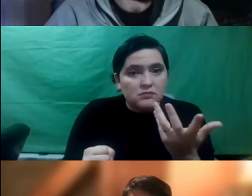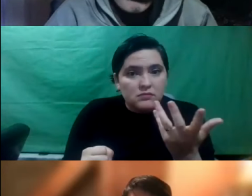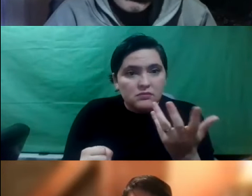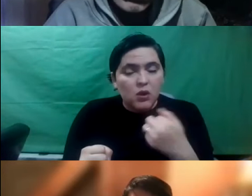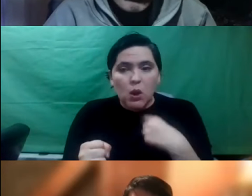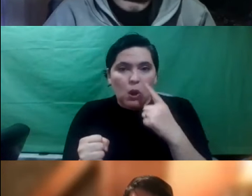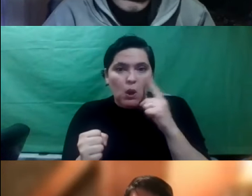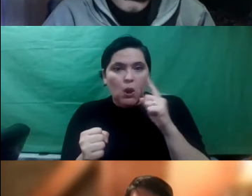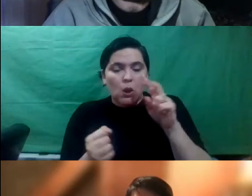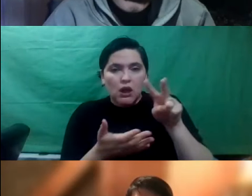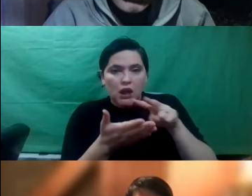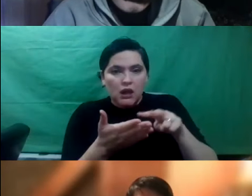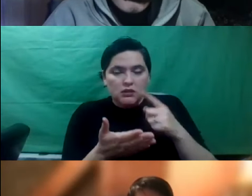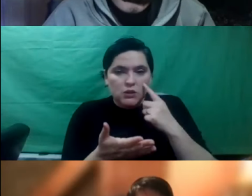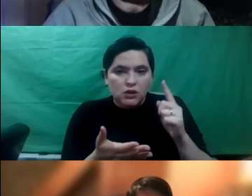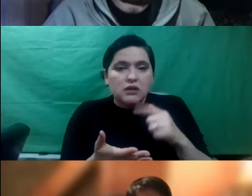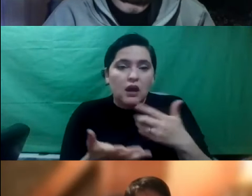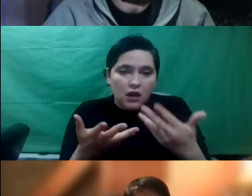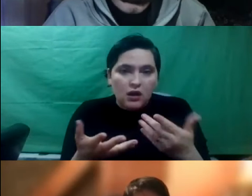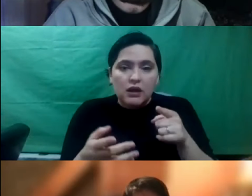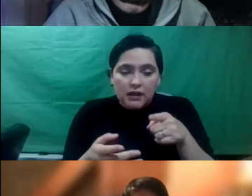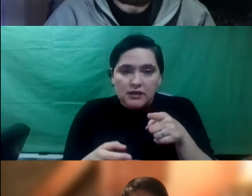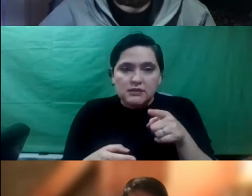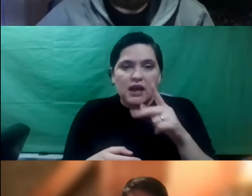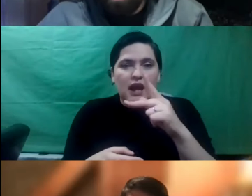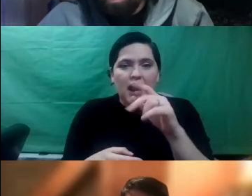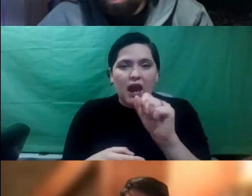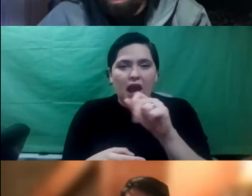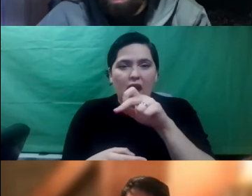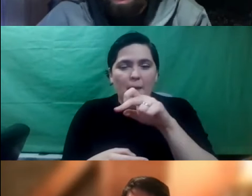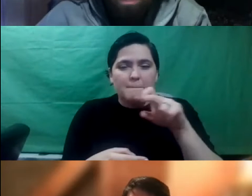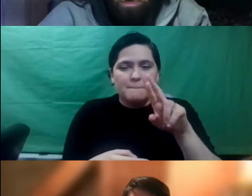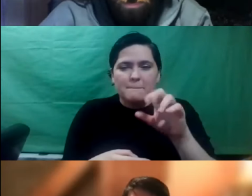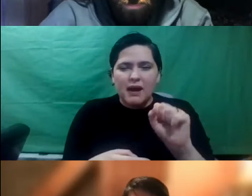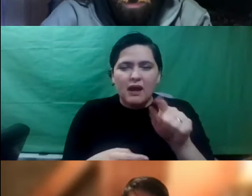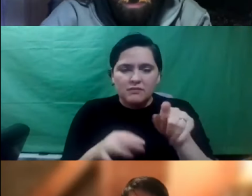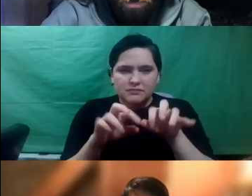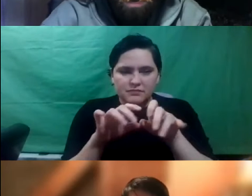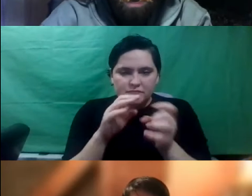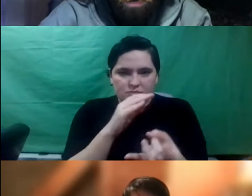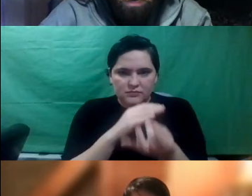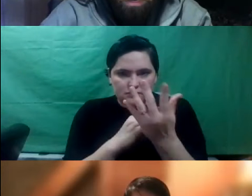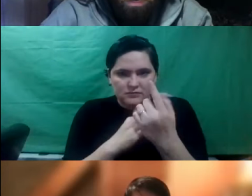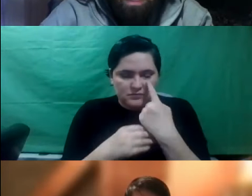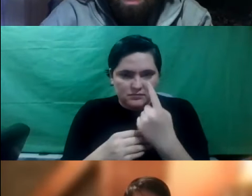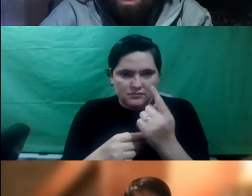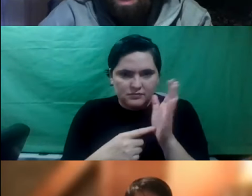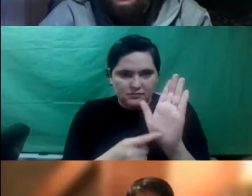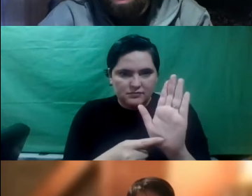leí. Ya, ¿Cómo dale, se porque llama? sus libros, Capra, a ver, lo escribo acá.